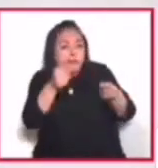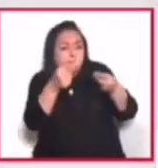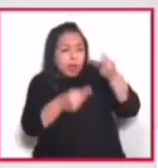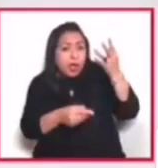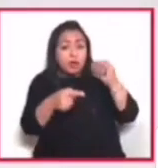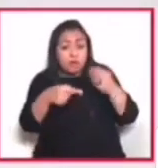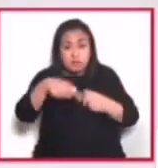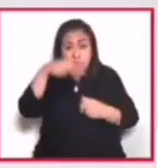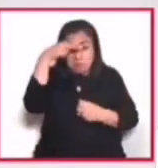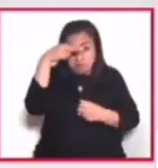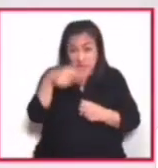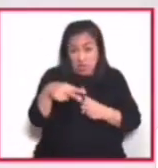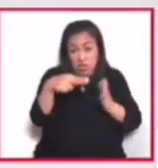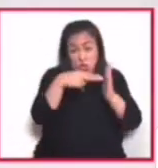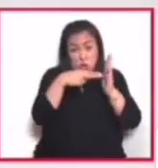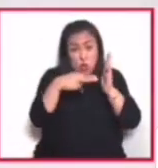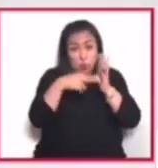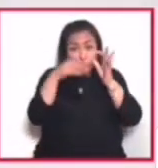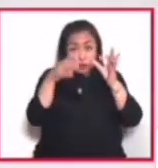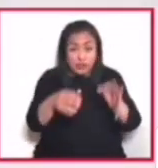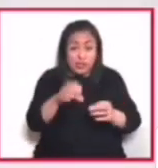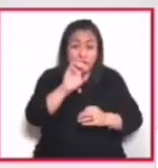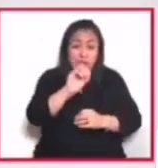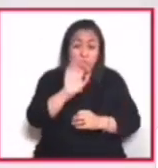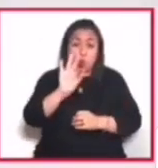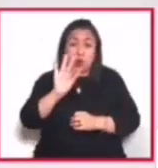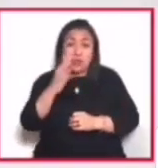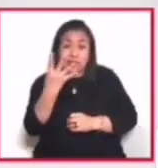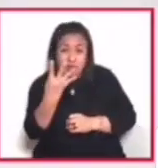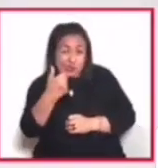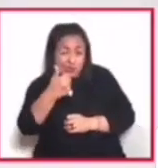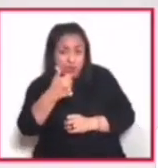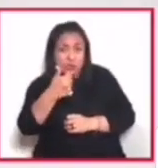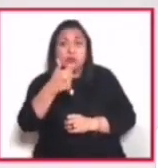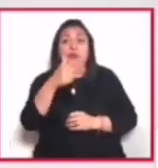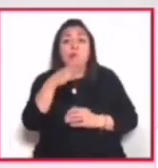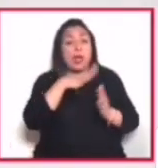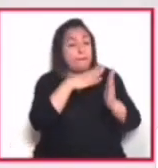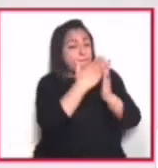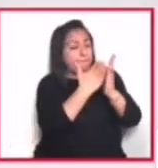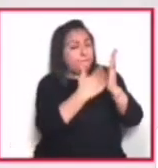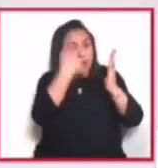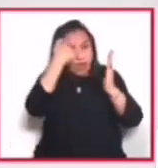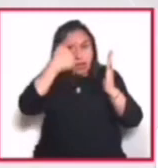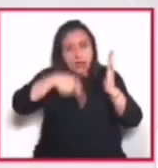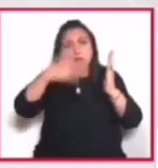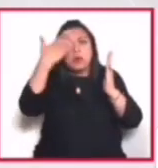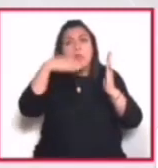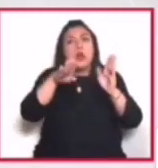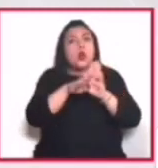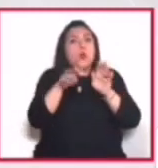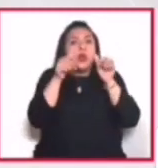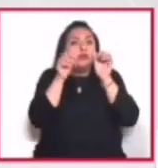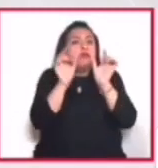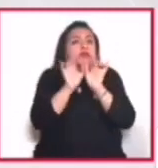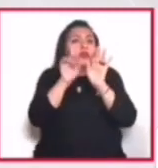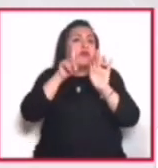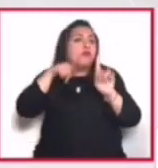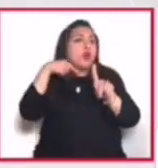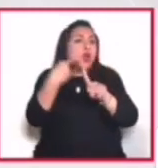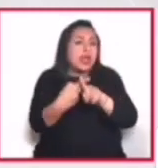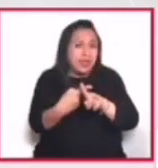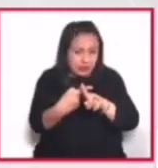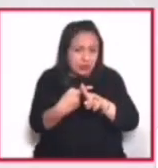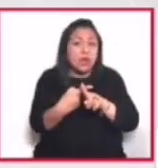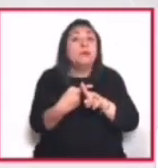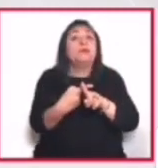México, por la norma oficial 046, que es la que da los lineamientos para saber cómo atender en casos de violencia sexual,